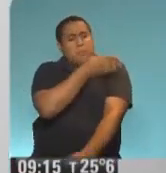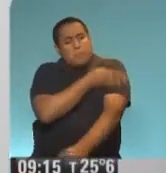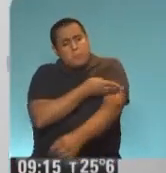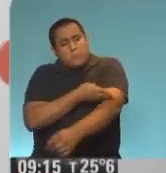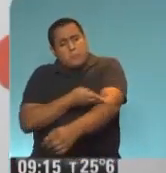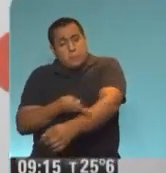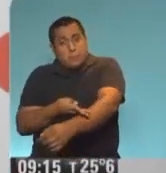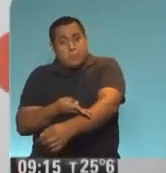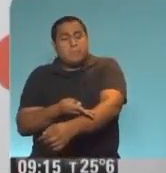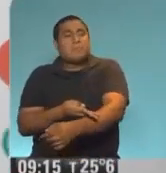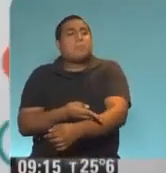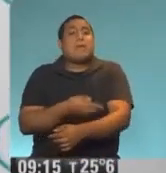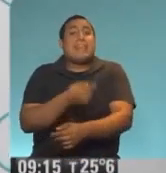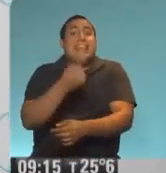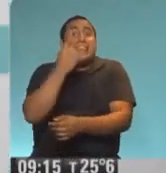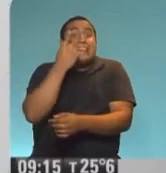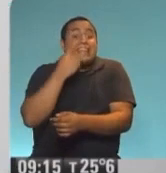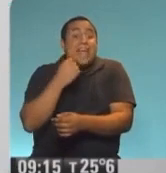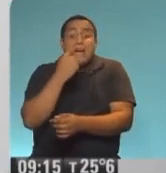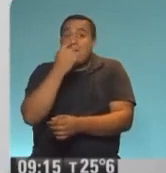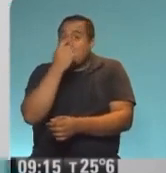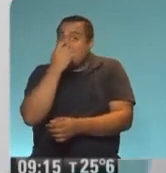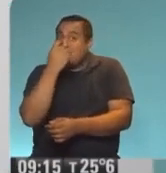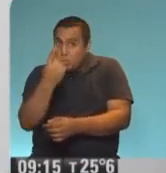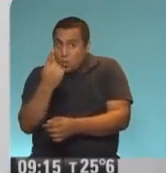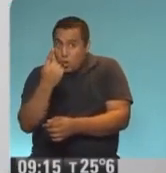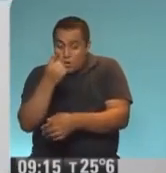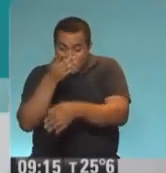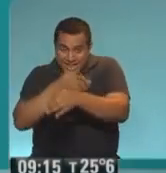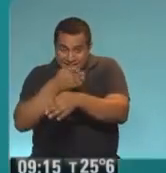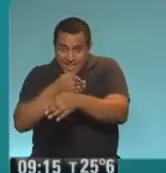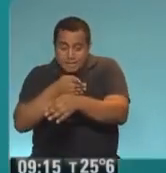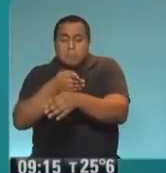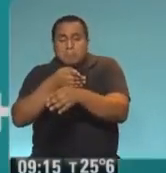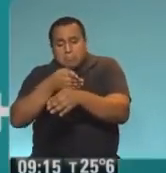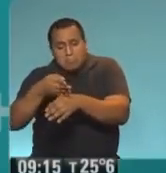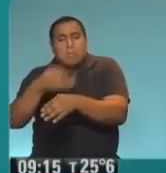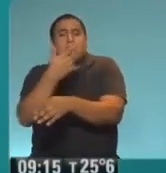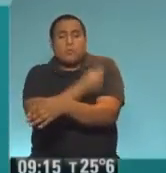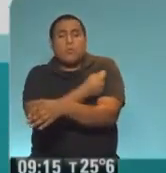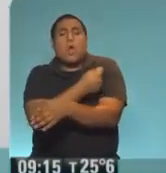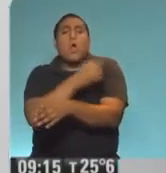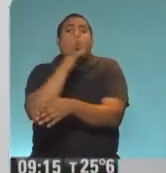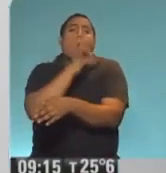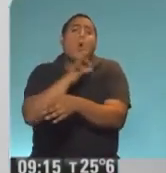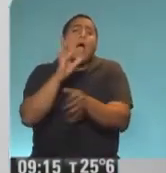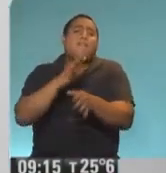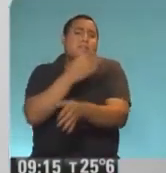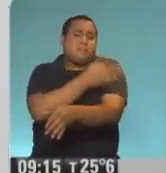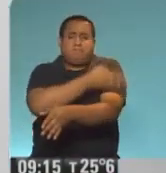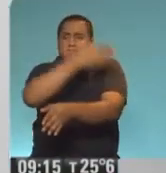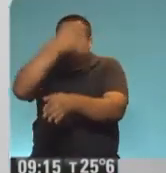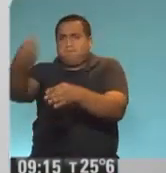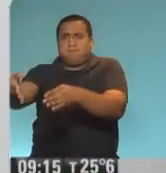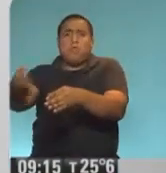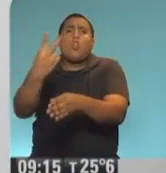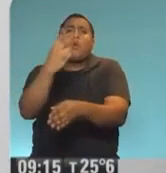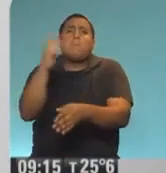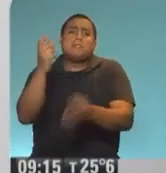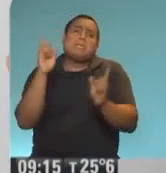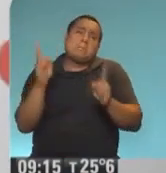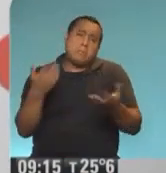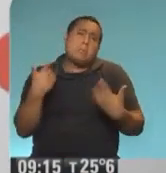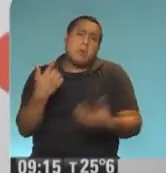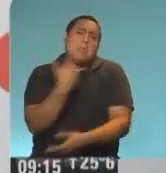dos meses después, y bueno, siempre es efectiva. Ya la primera le da una efectividad muy fuerte, y